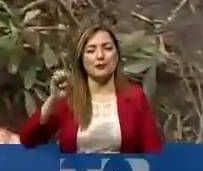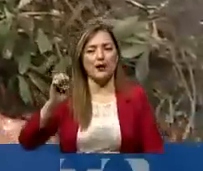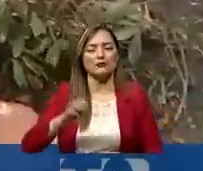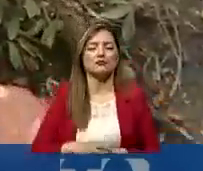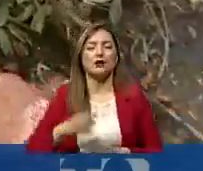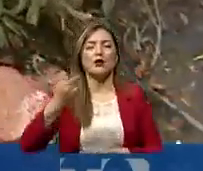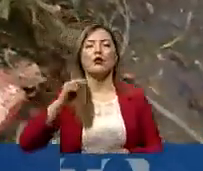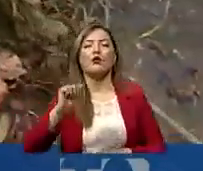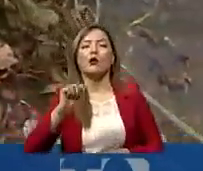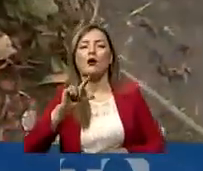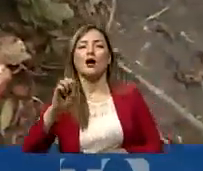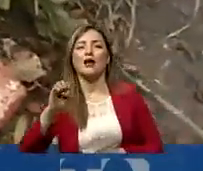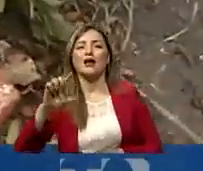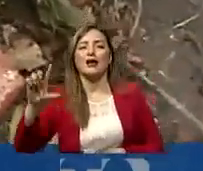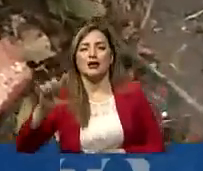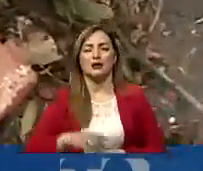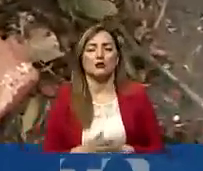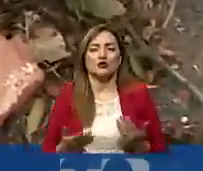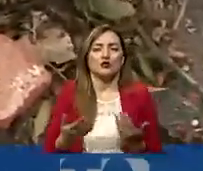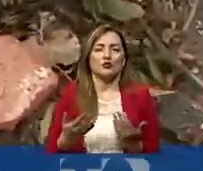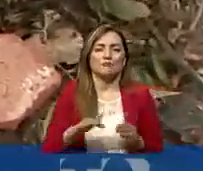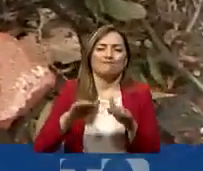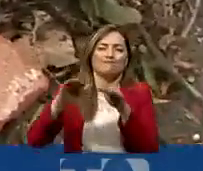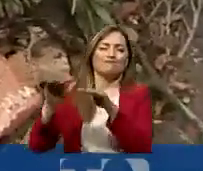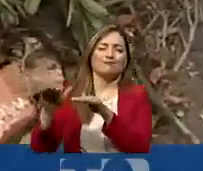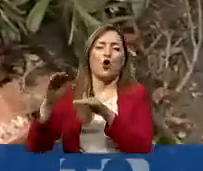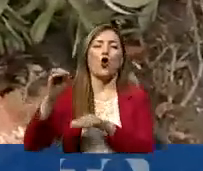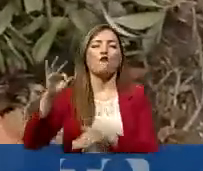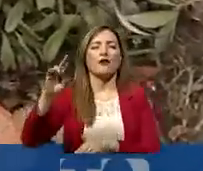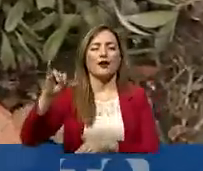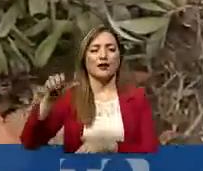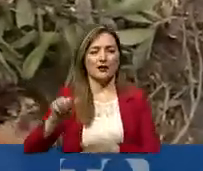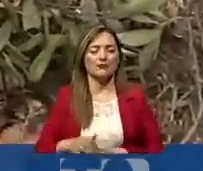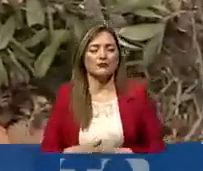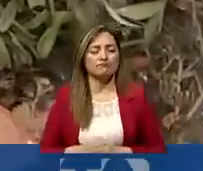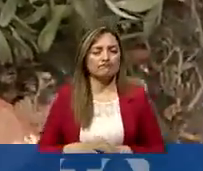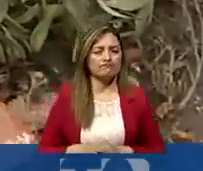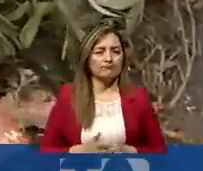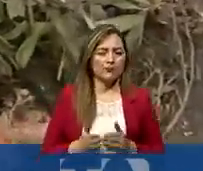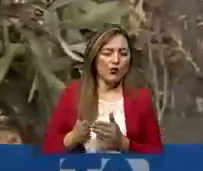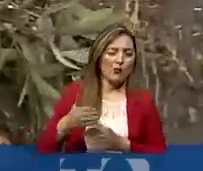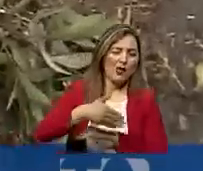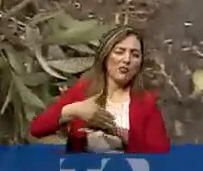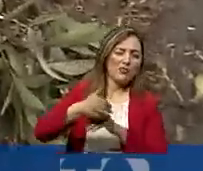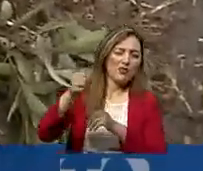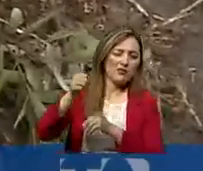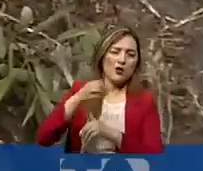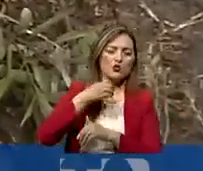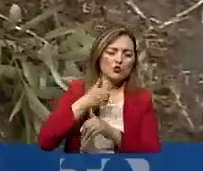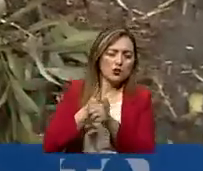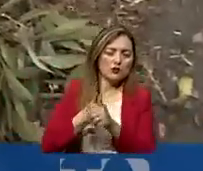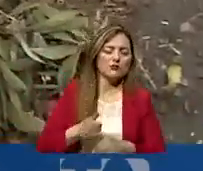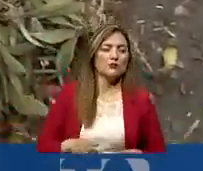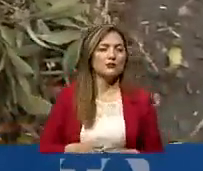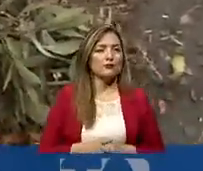intersección, esto donde es en el sector de la Ofelia Alta, de la Real Audiencia, un poquito hacia arriba, subiendo hacia la 10 de agosto. Miren ustedes la